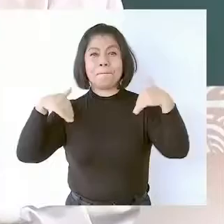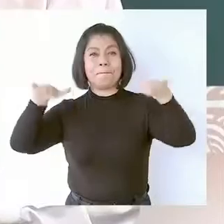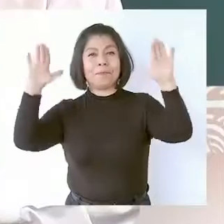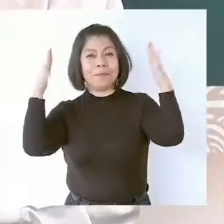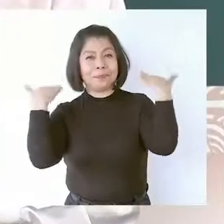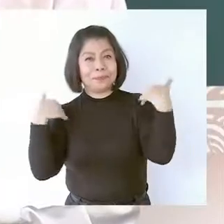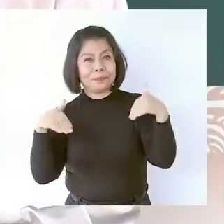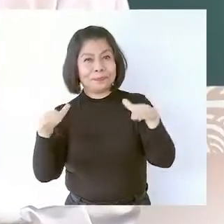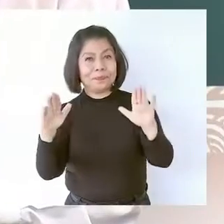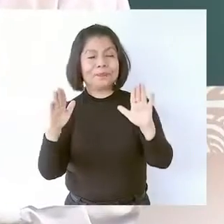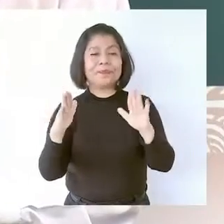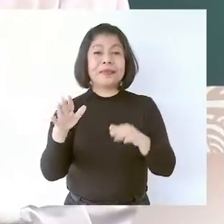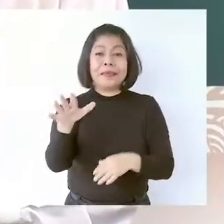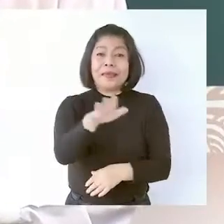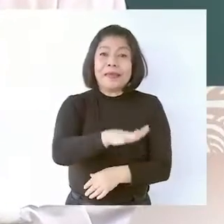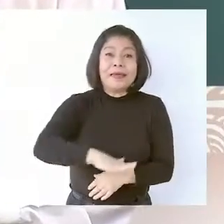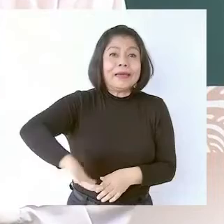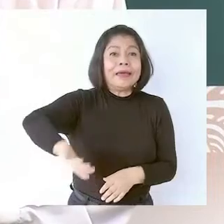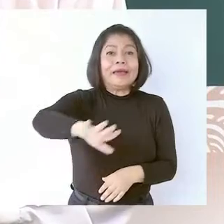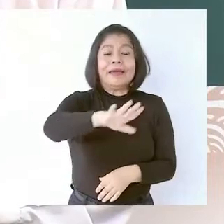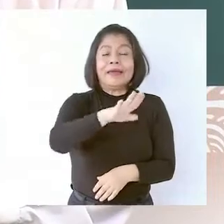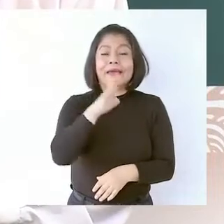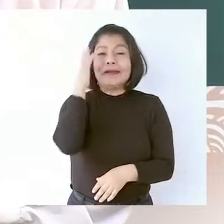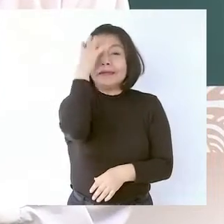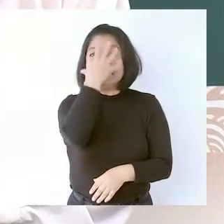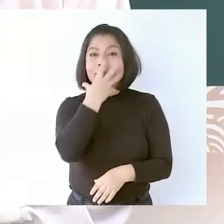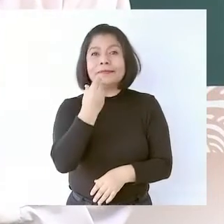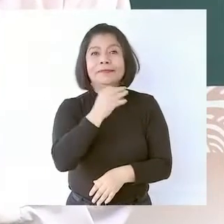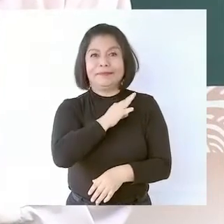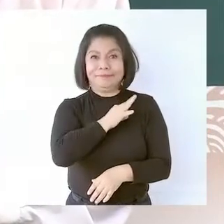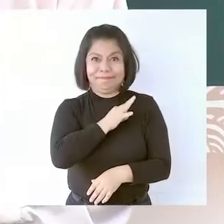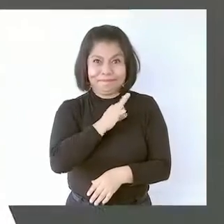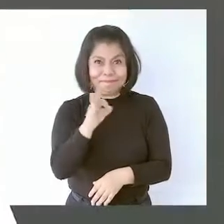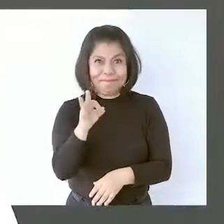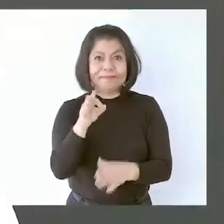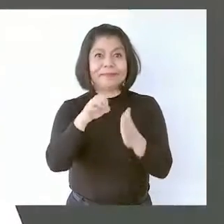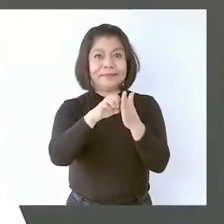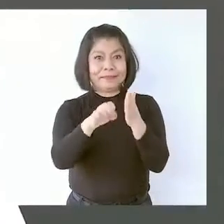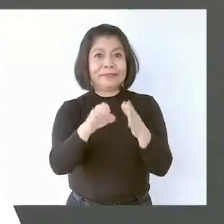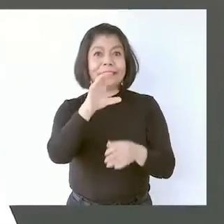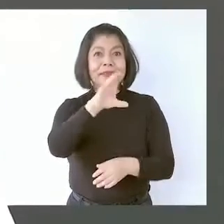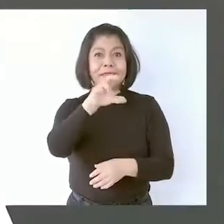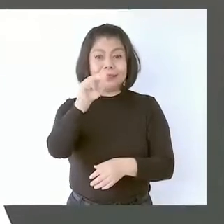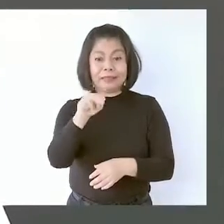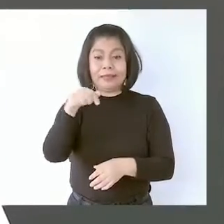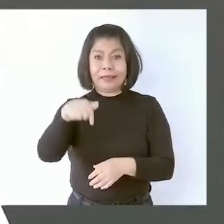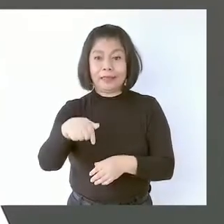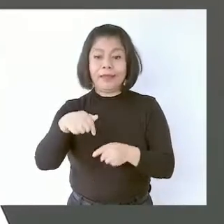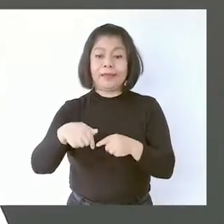Cancún hasta playa. No hay afectación